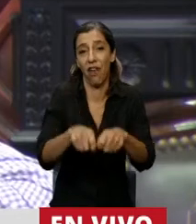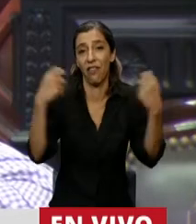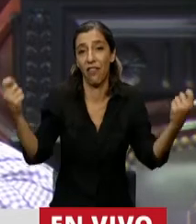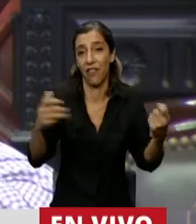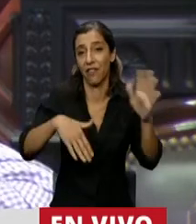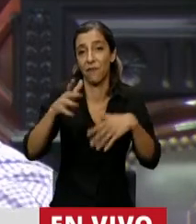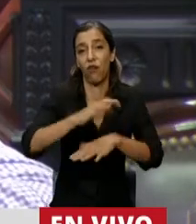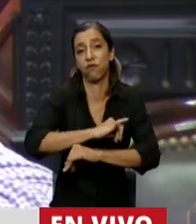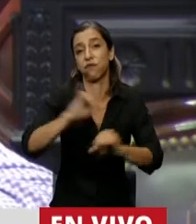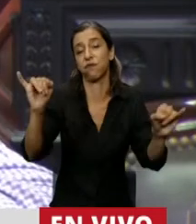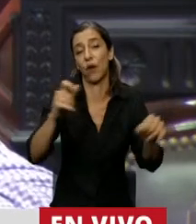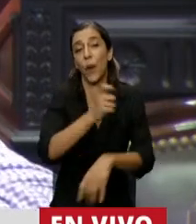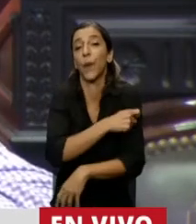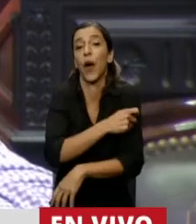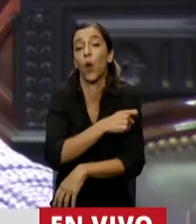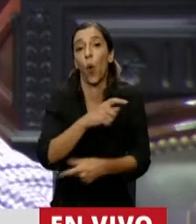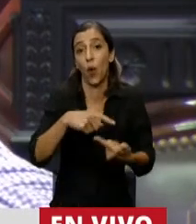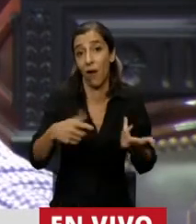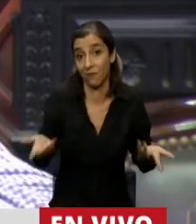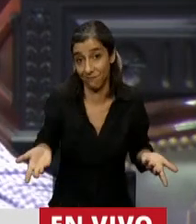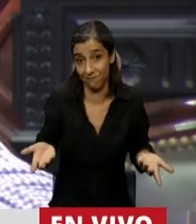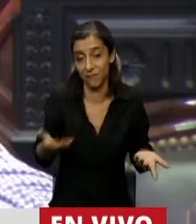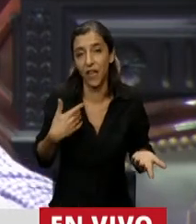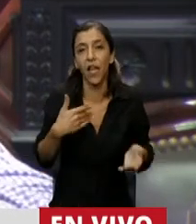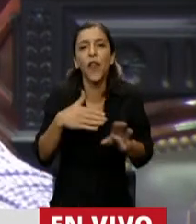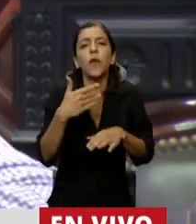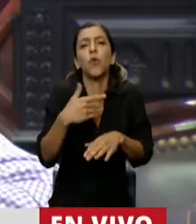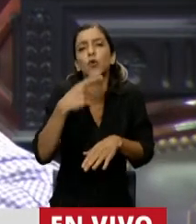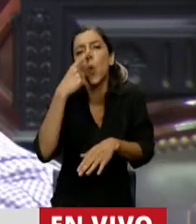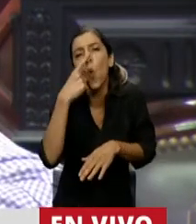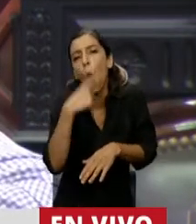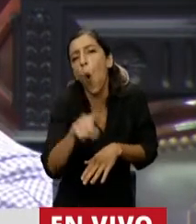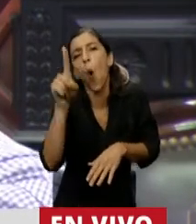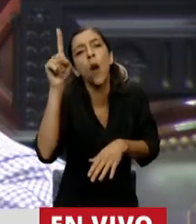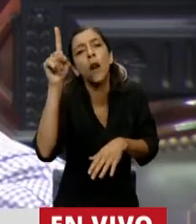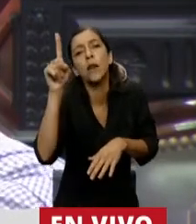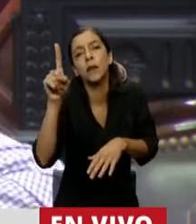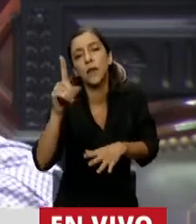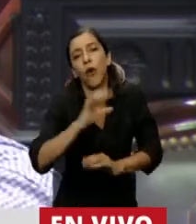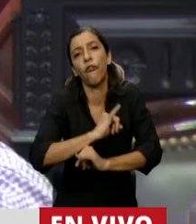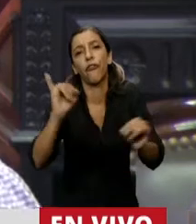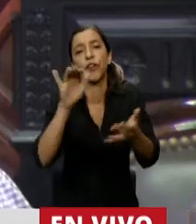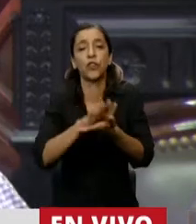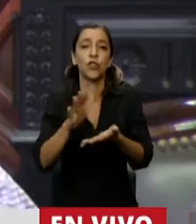diarios, y muy chiquitito, como viene en los últimos días, va a estar el robo a los jubilados.